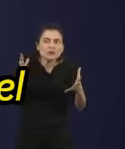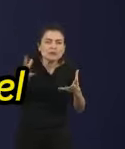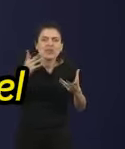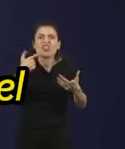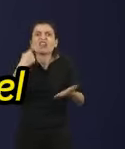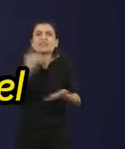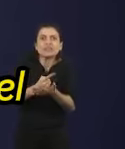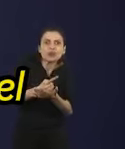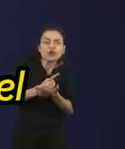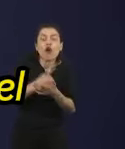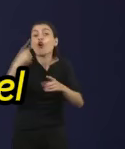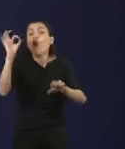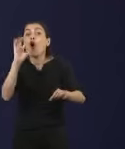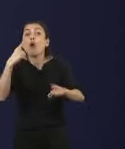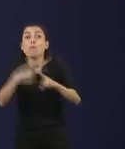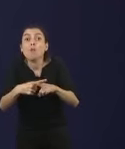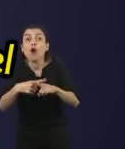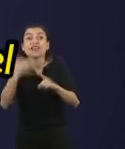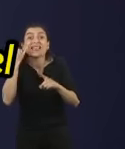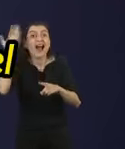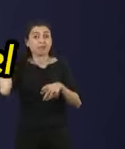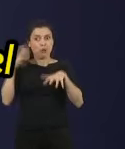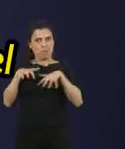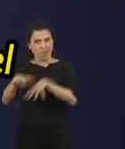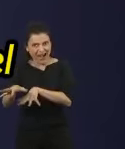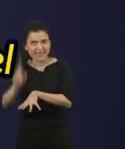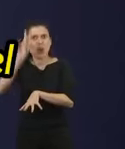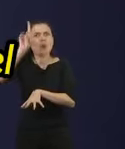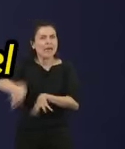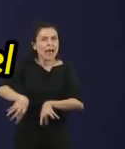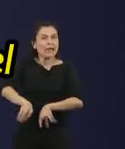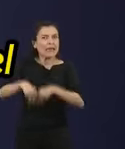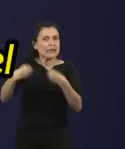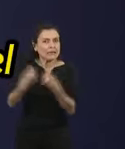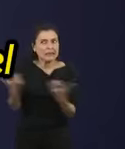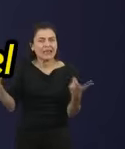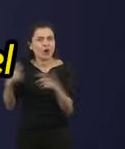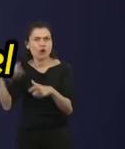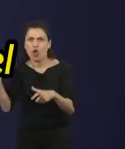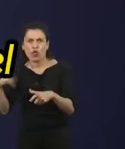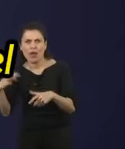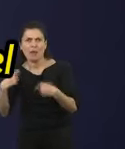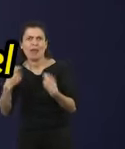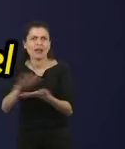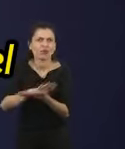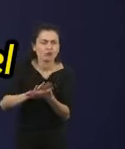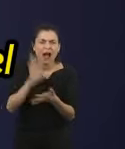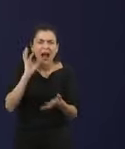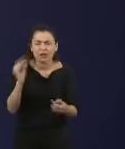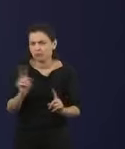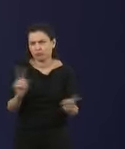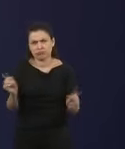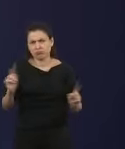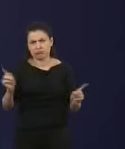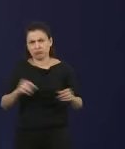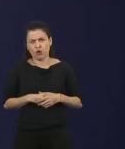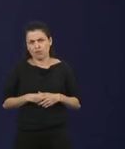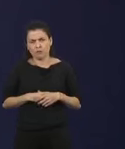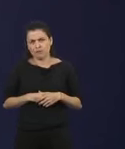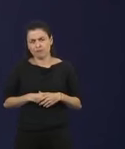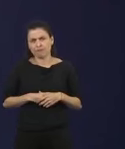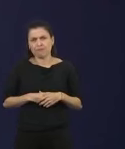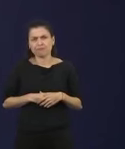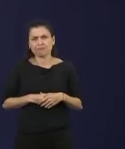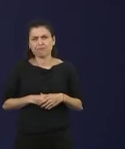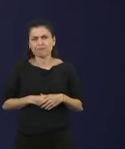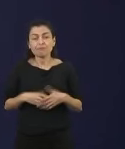la marcha de del ocurrida el 23 de abril no antes de ayer Así